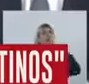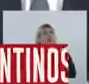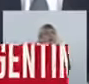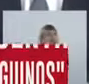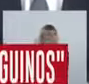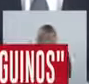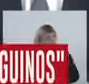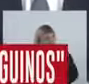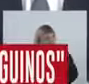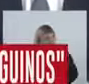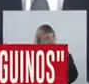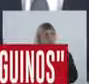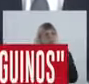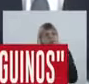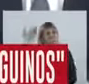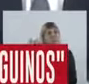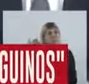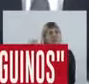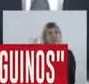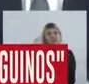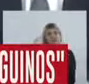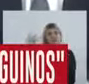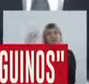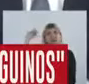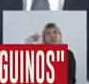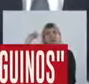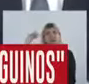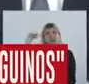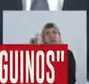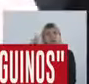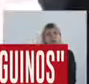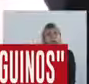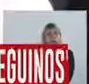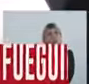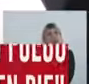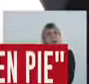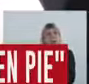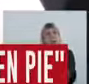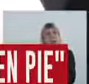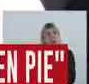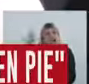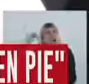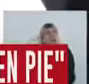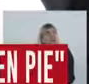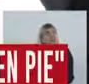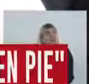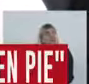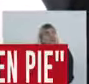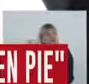Porque cuando yo miro para atrás lo que vivimos antes de la pandemia, muy anormal